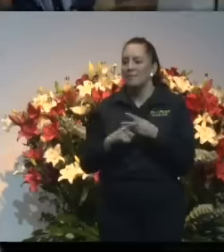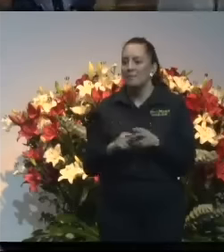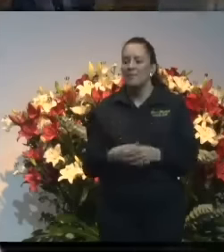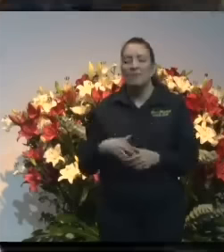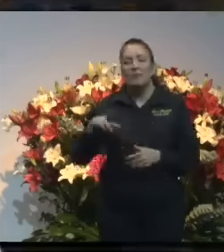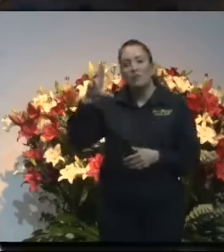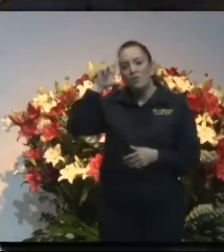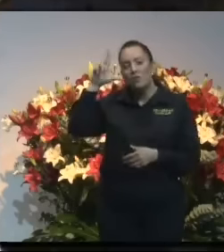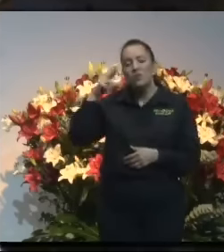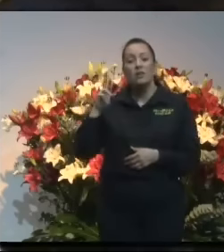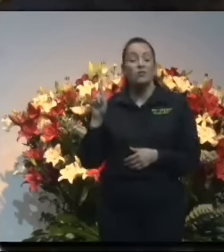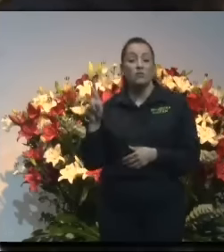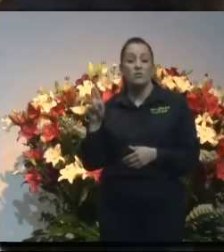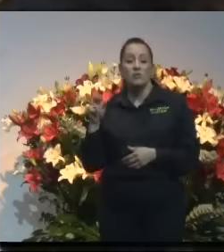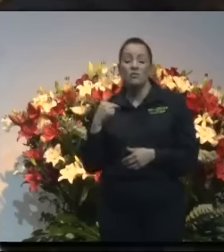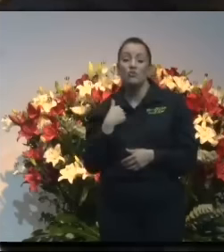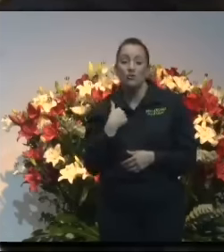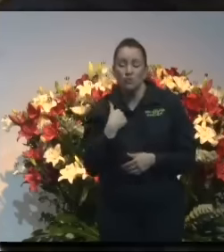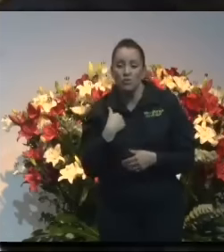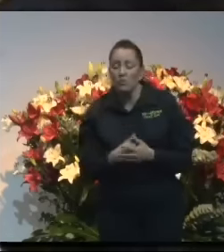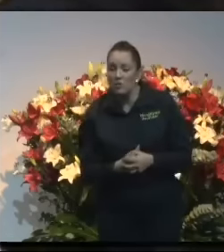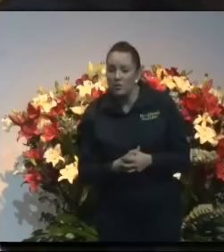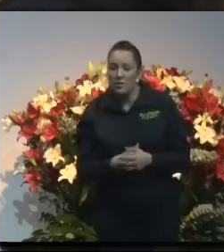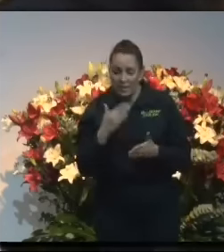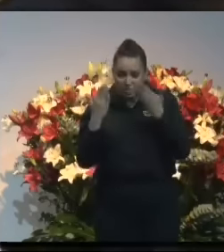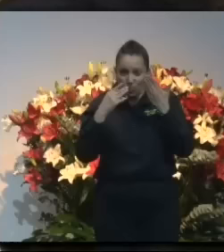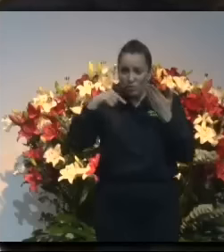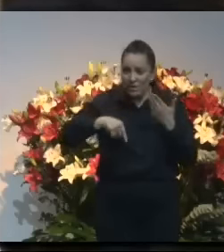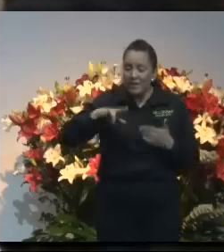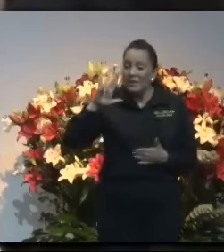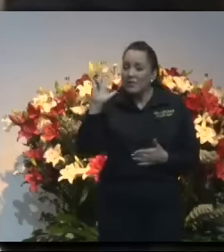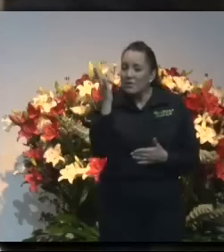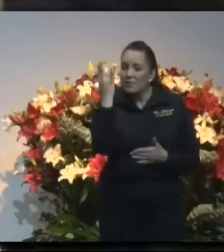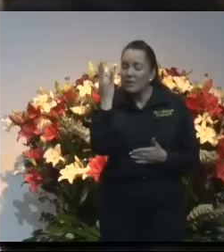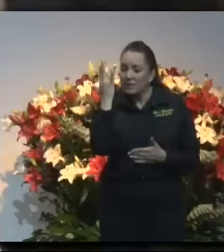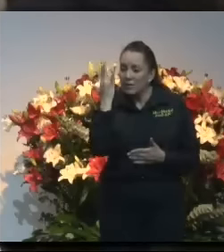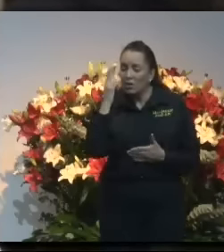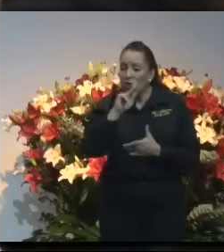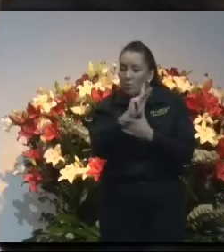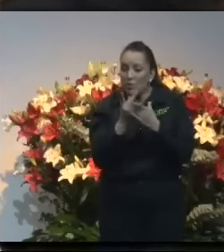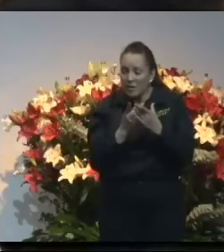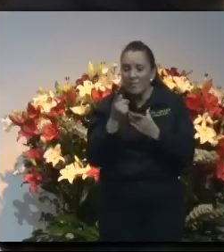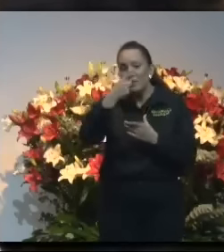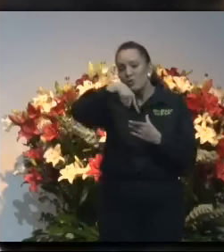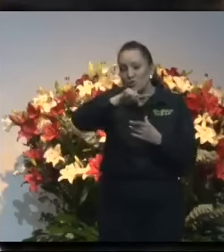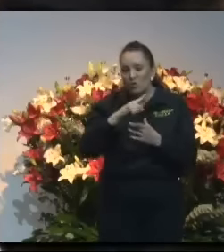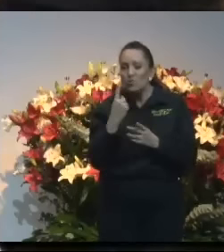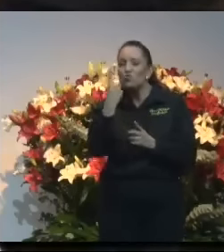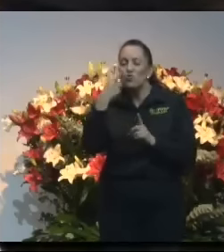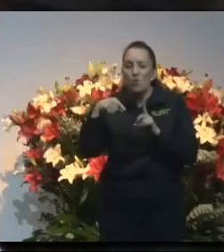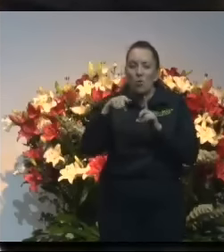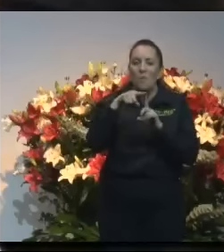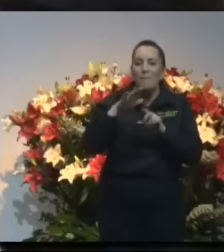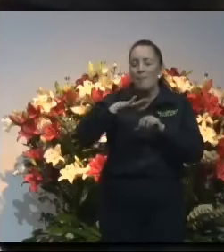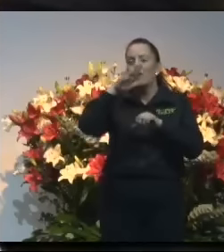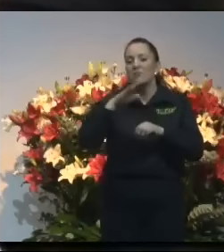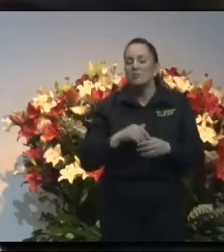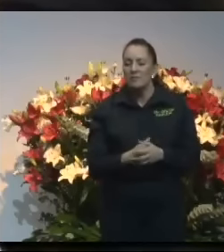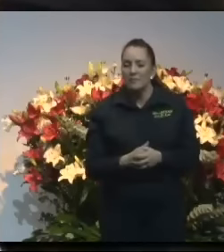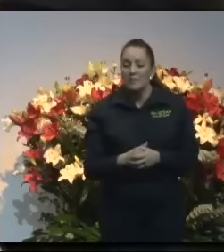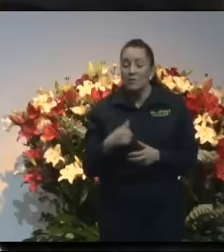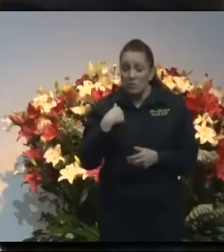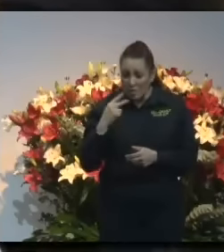Hola, Xochitl, soy Jorge Macías Jojas. Estudio aquí en la Ibero, en el programa Somos Uno Más. Mi pregunta es,